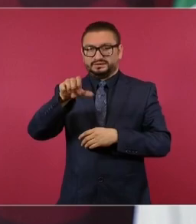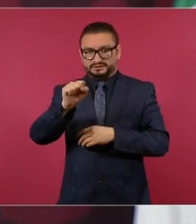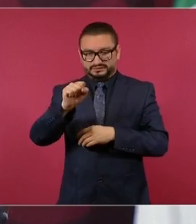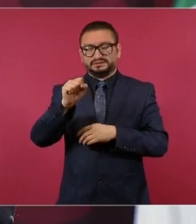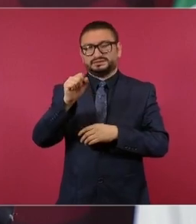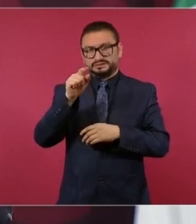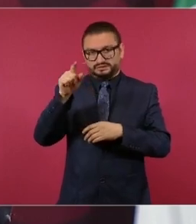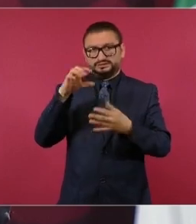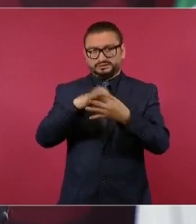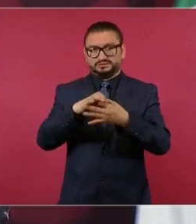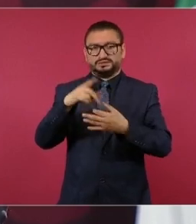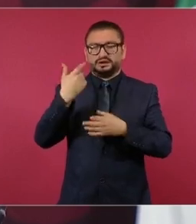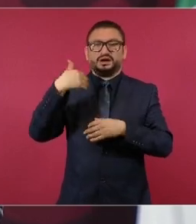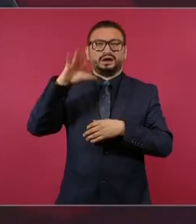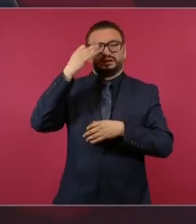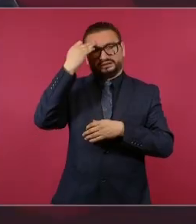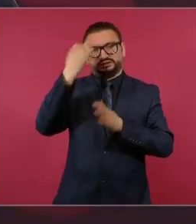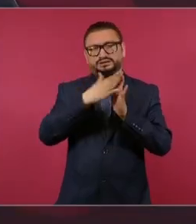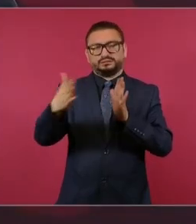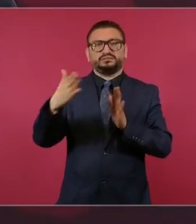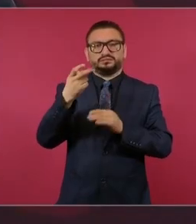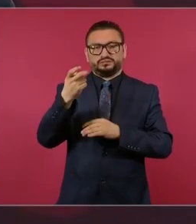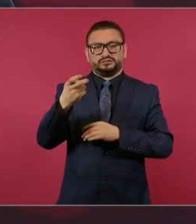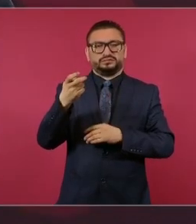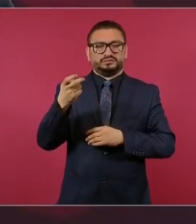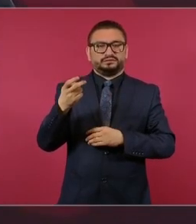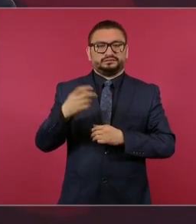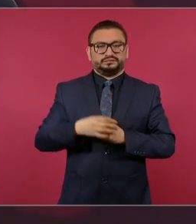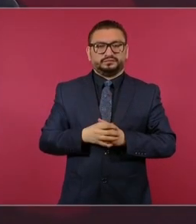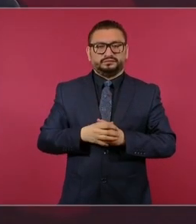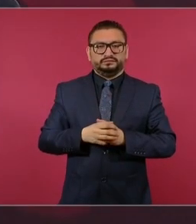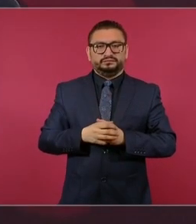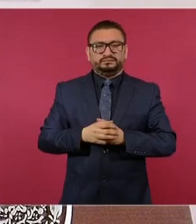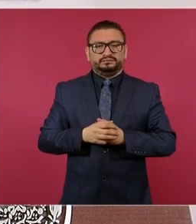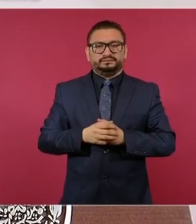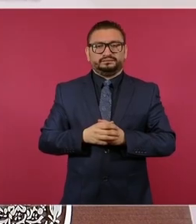en un tiempo en que hubo